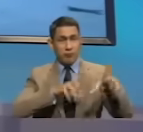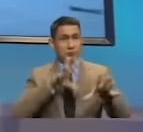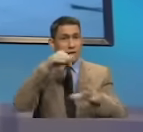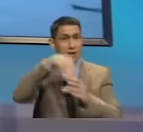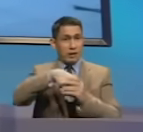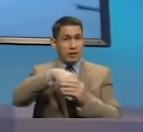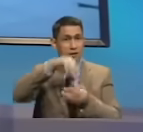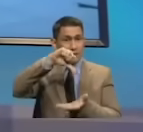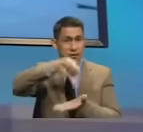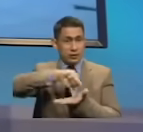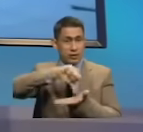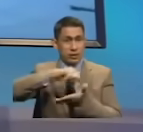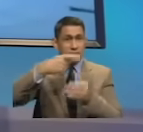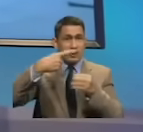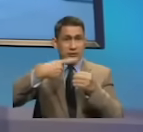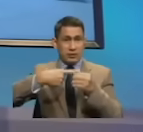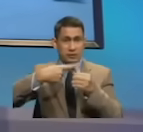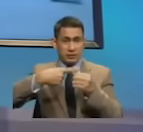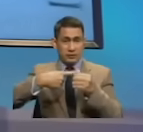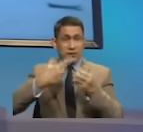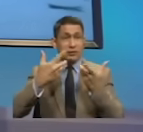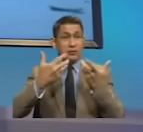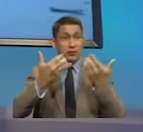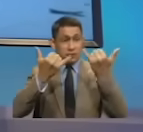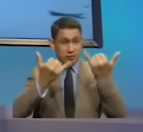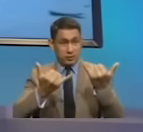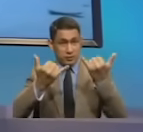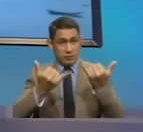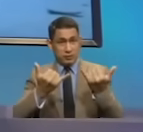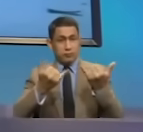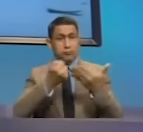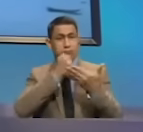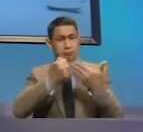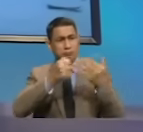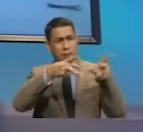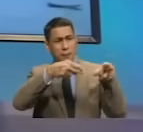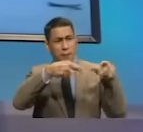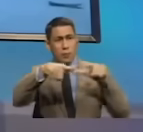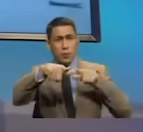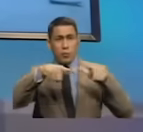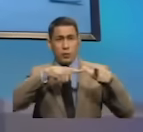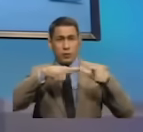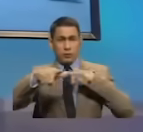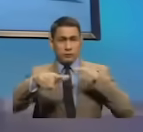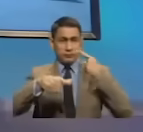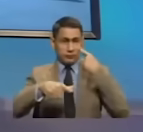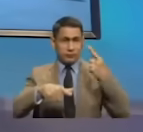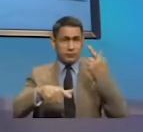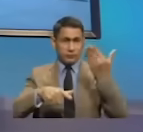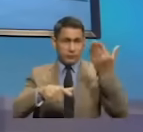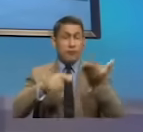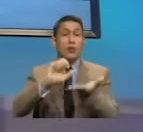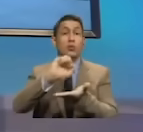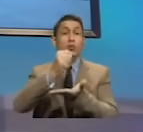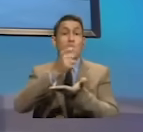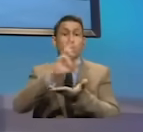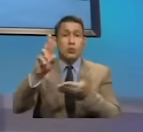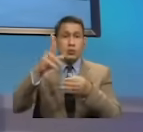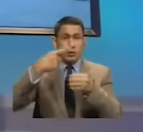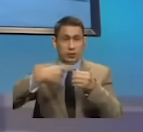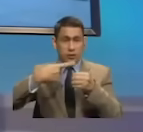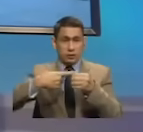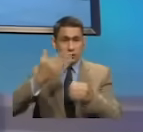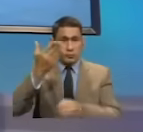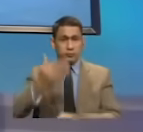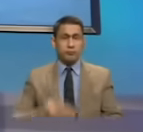Hugo Ortiz. Precisamente a esta hora, Cristian Usiña está en el lugar para contarnos más detalles desde el sur de Quito. Cristian, por favor,